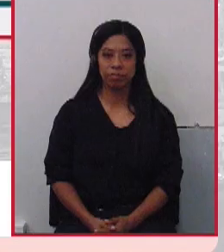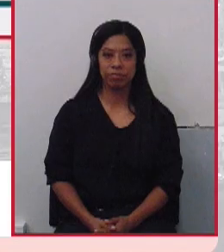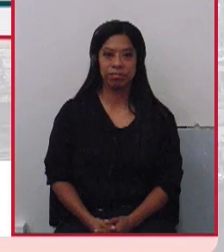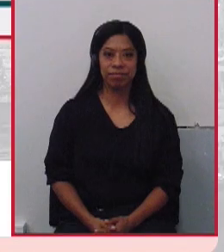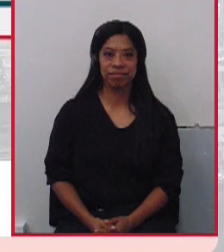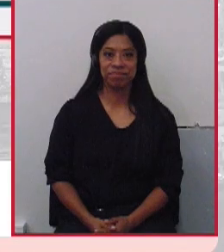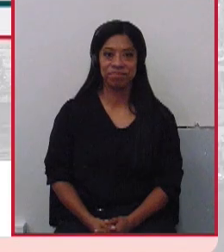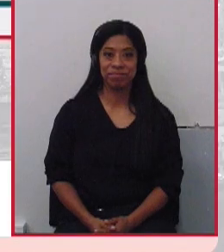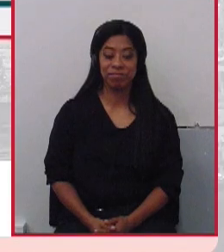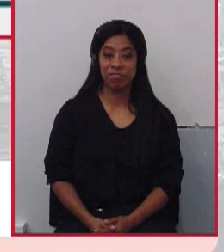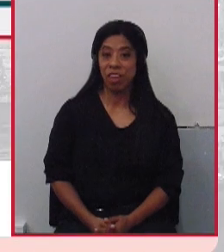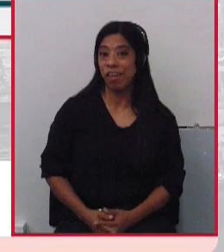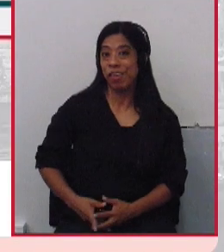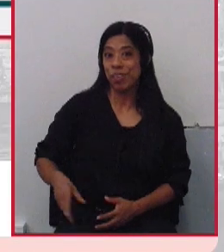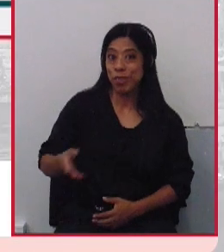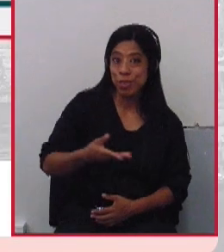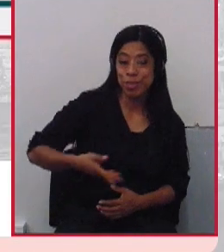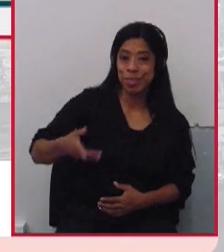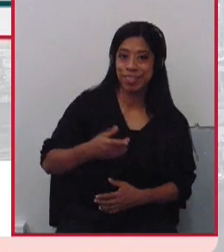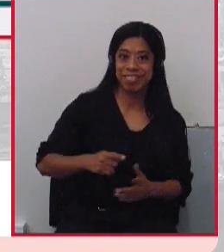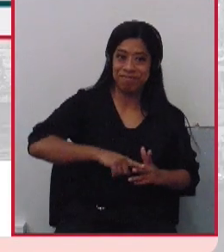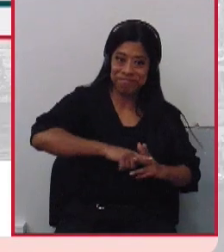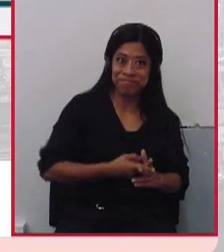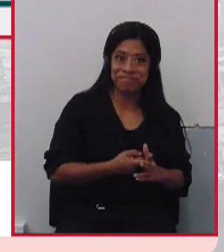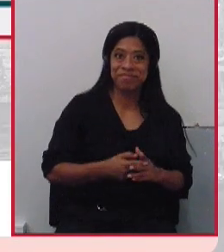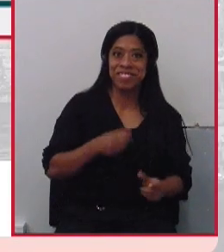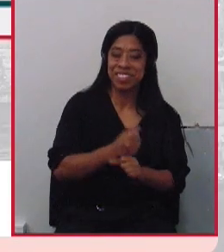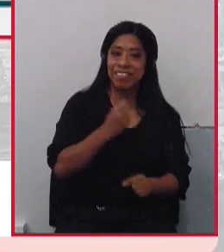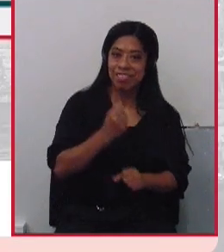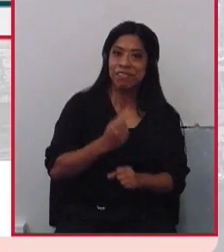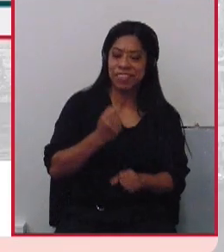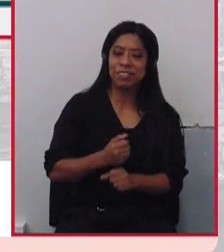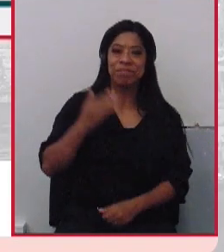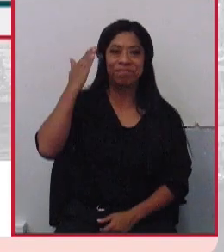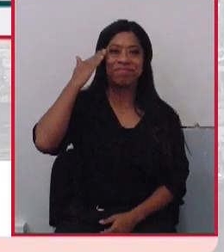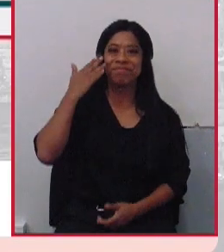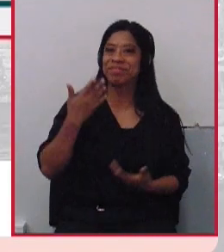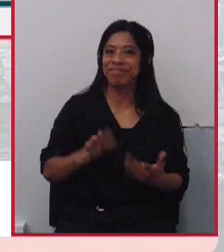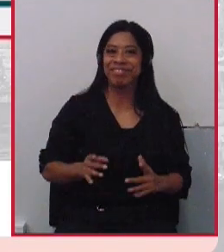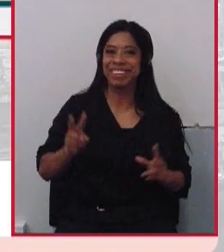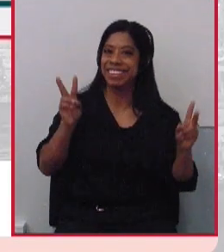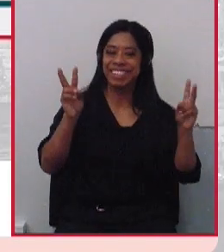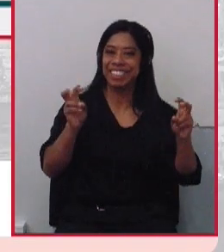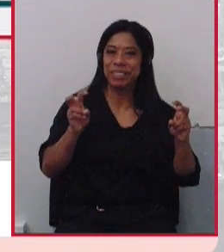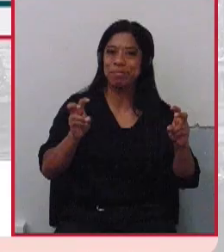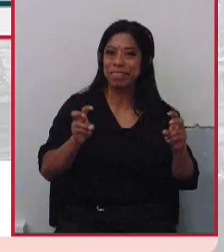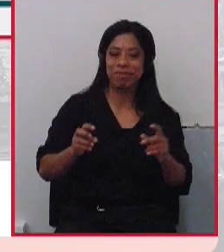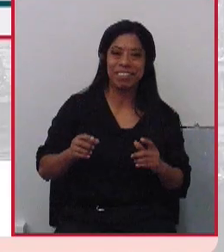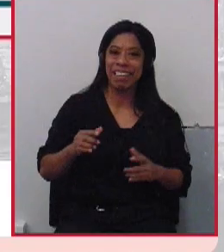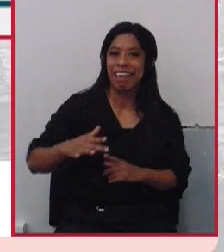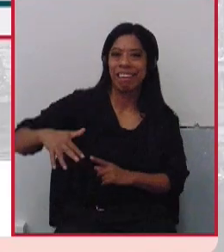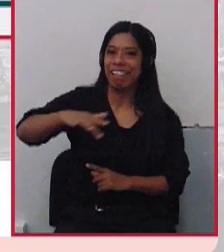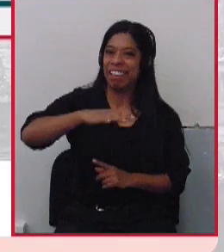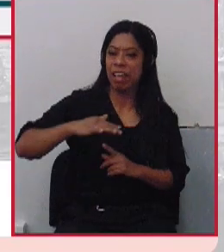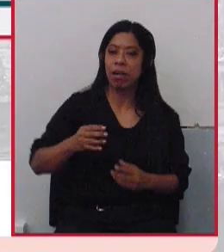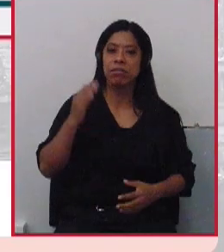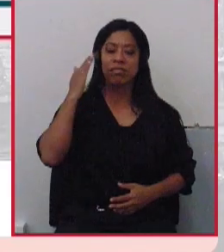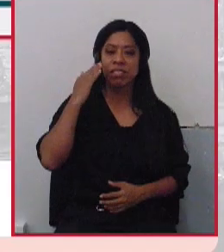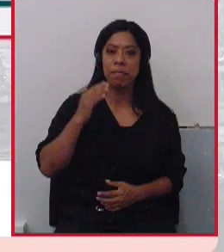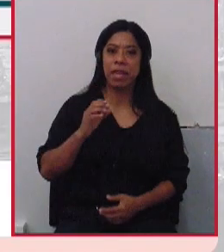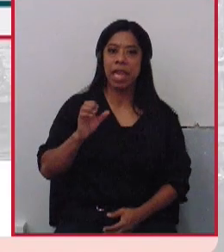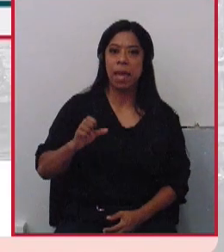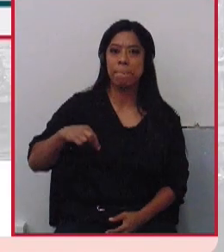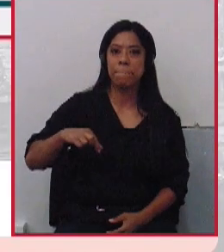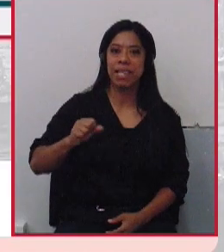Los que hemos participado en las puestas en marcha conocerán bastante este tema, el caso general. Generalmente el